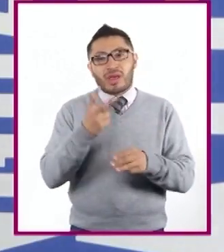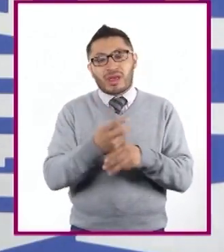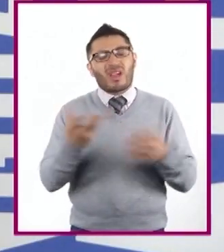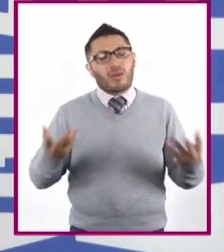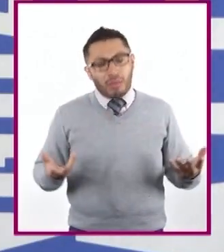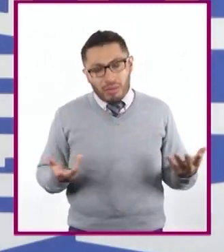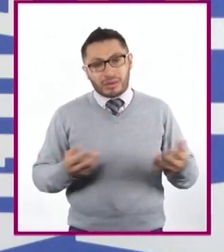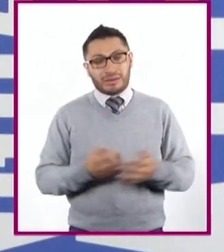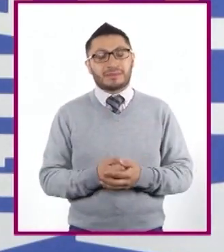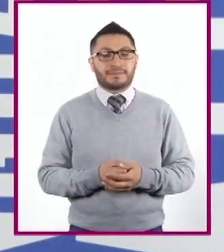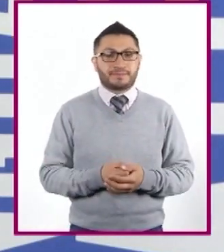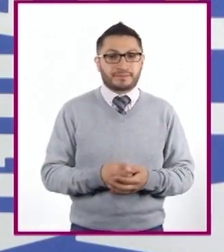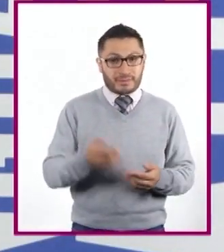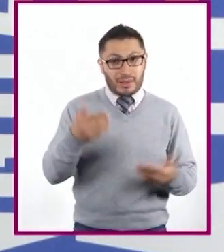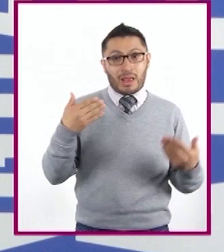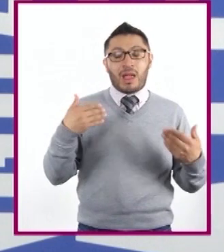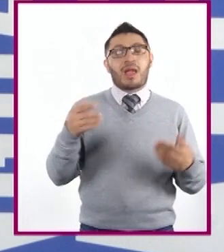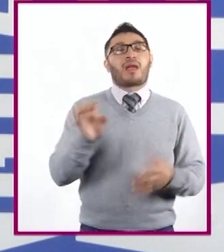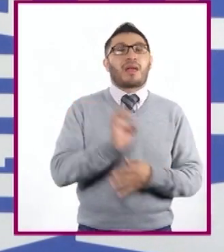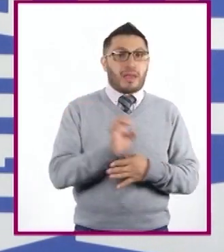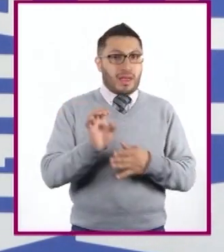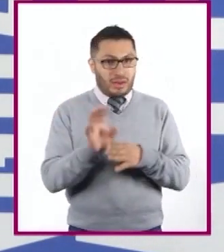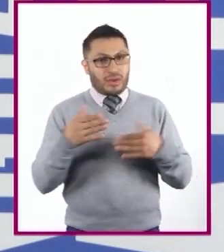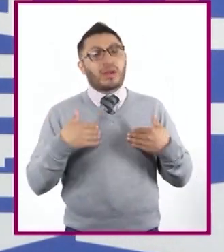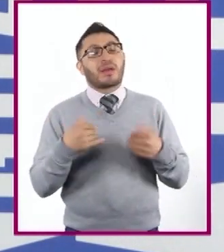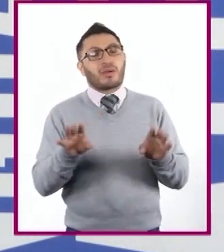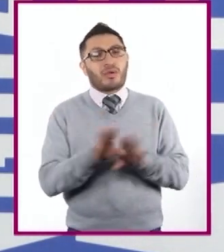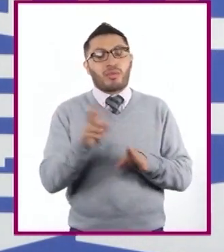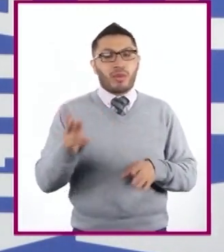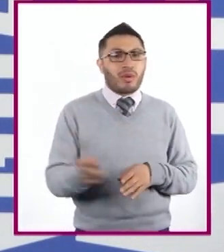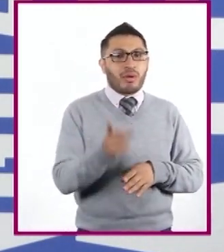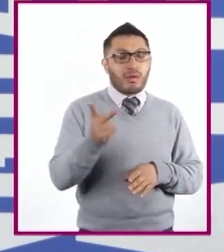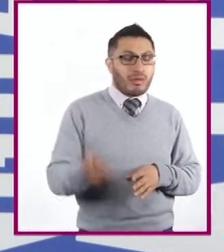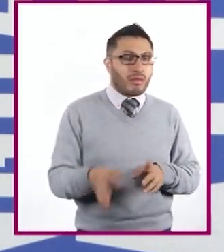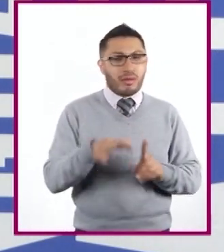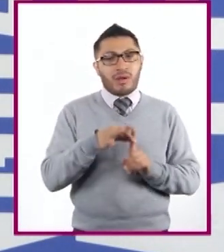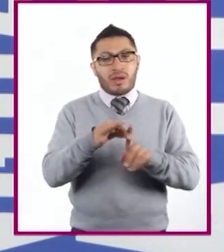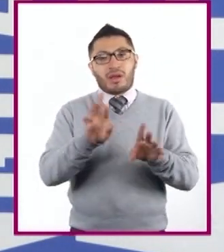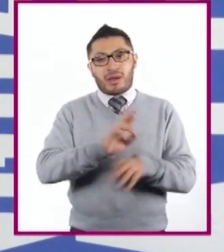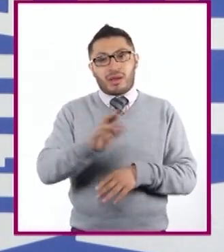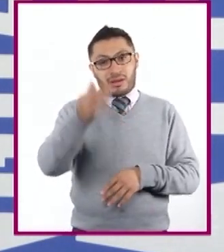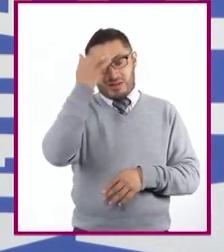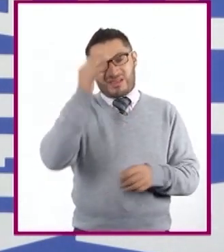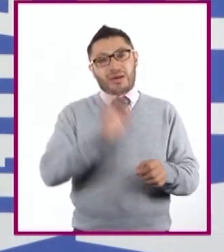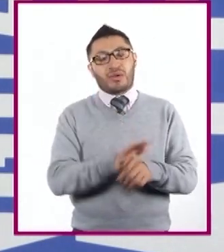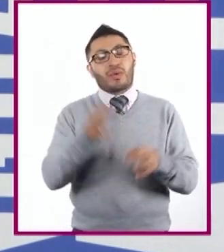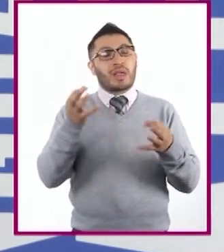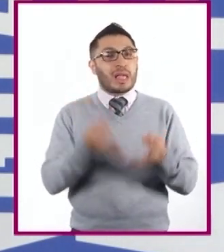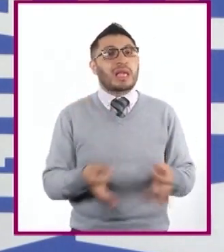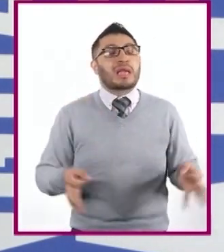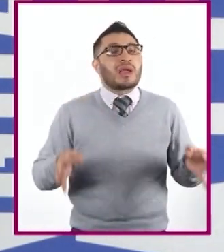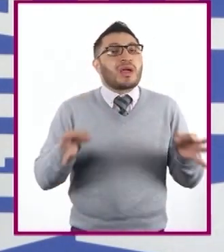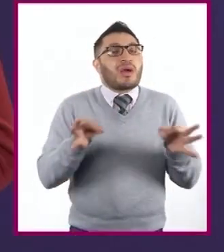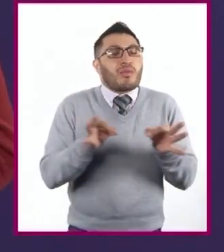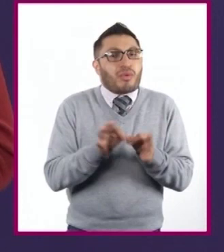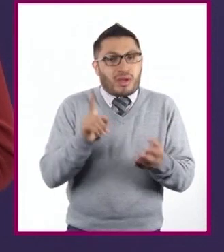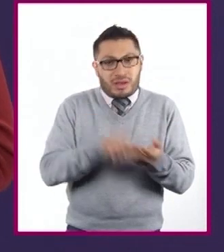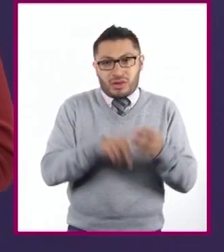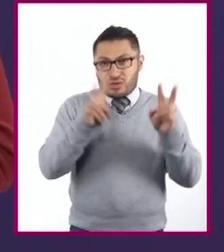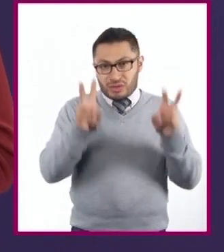Lo que entiendo entonces es que las preguntas guía nos ayudan a reconocer aquello que es fundamental de nuestro